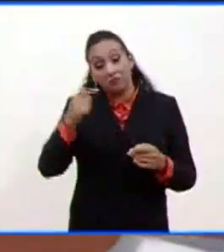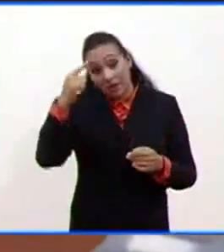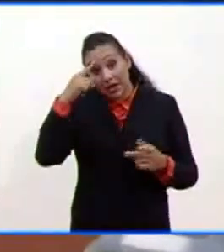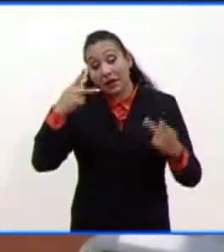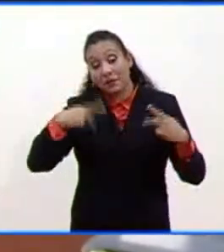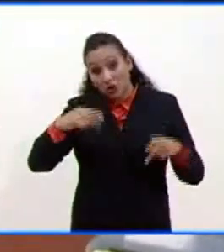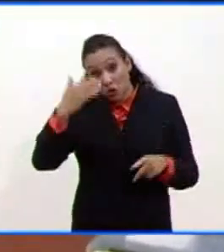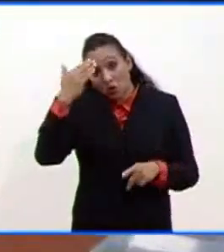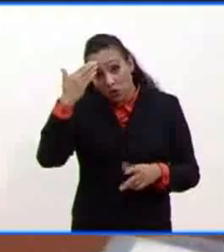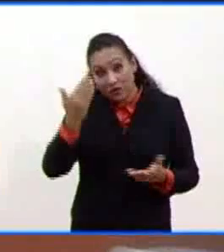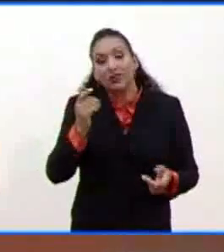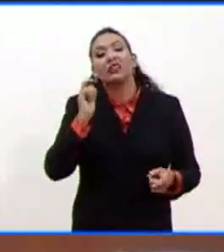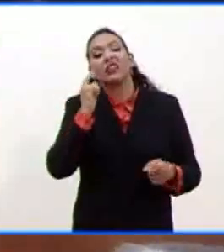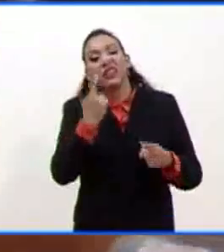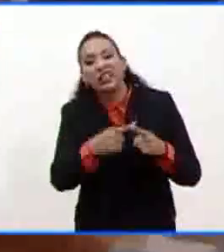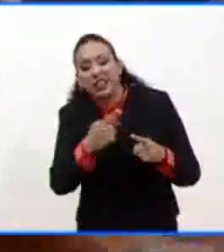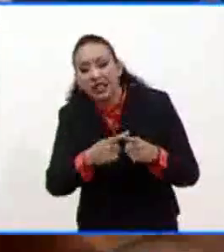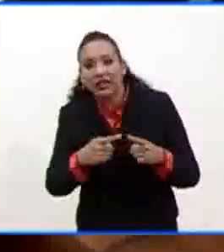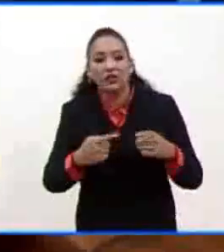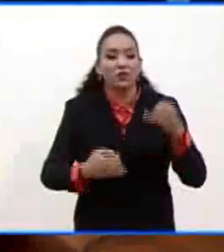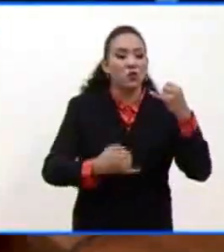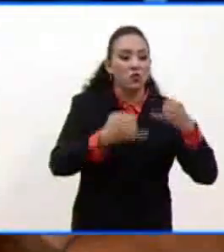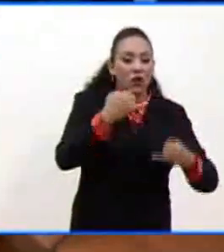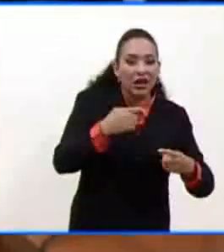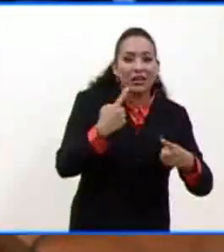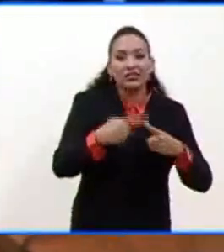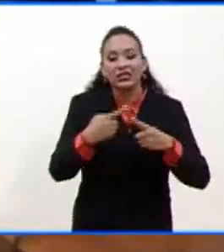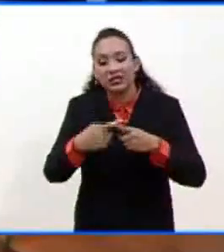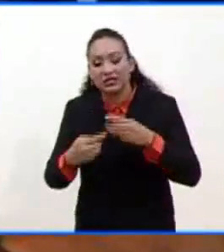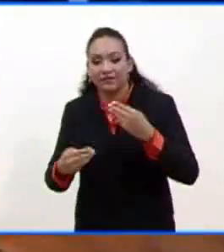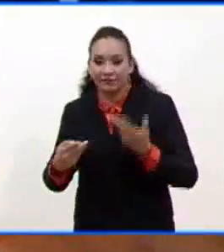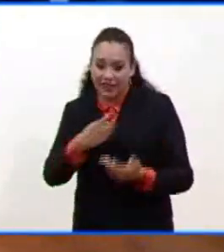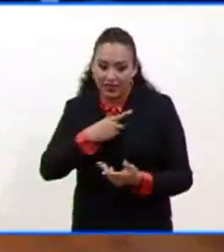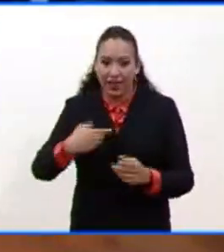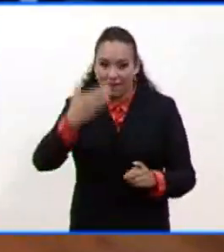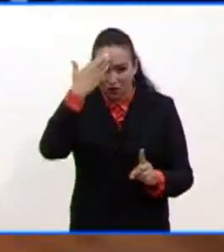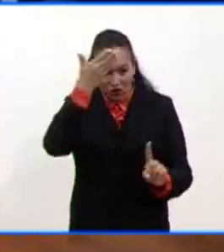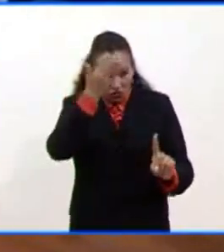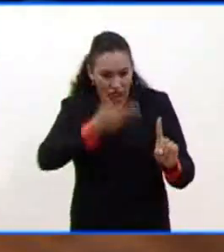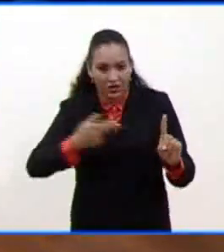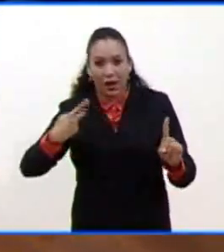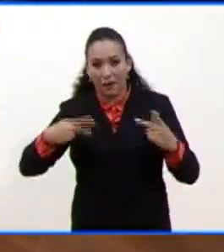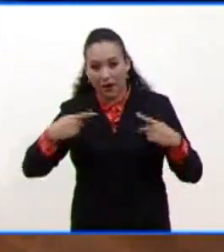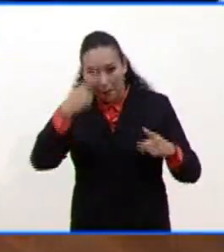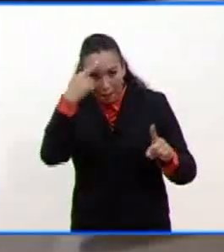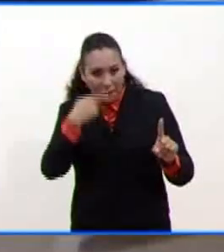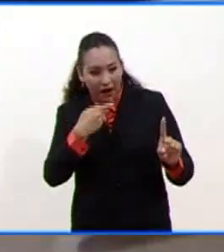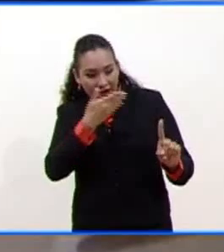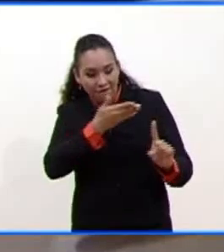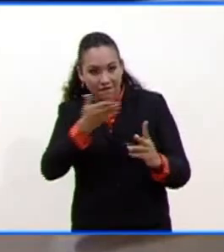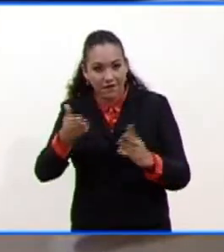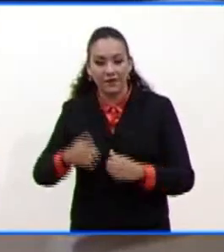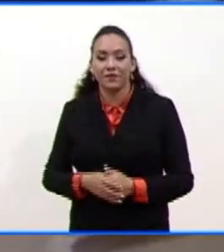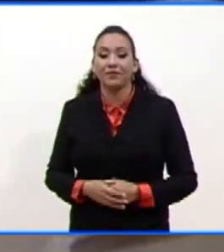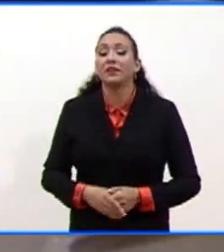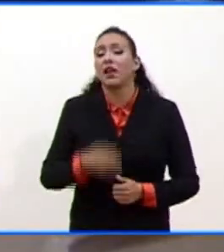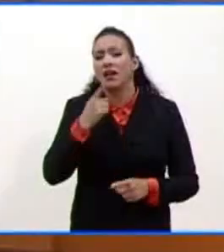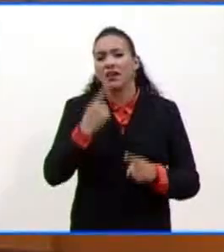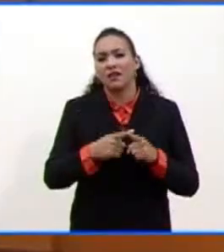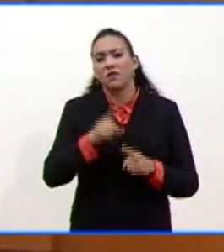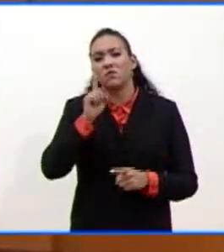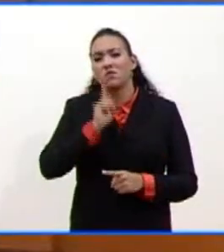sus posturas, capacidades y valores. Así lo señaló la consejera presidenta del Instituto Electoral de la Ciudad de